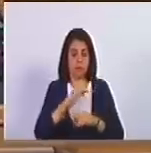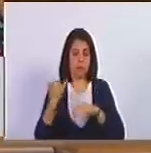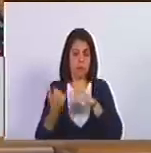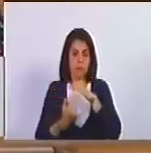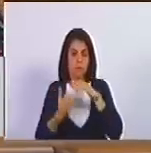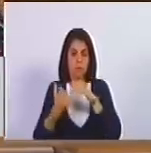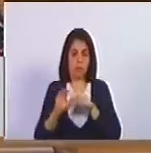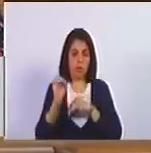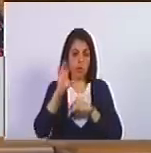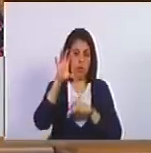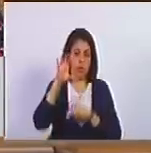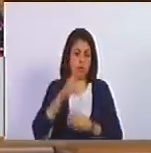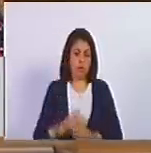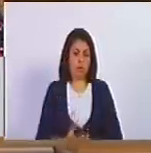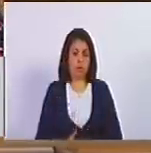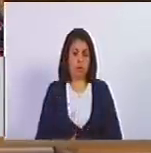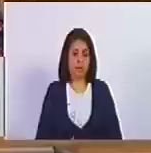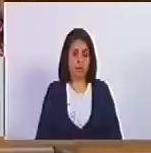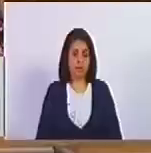entidad y del país.